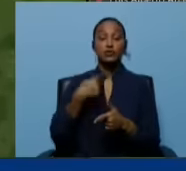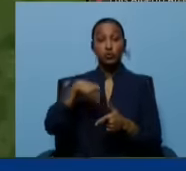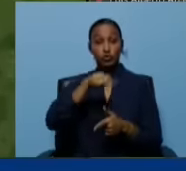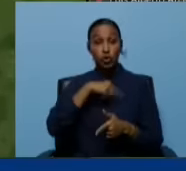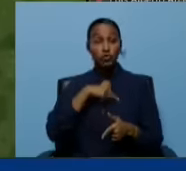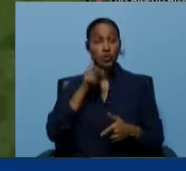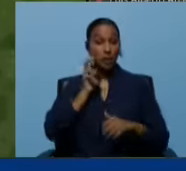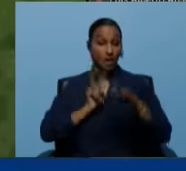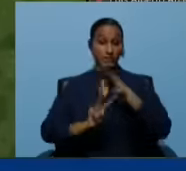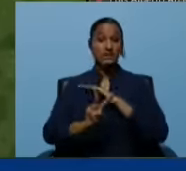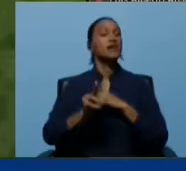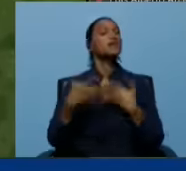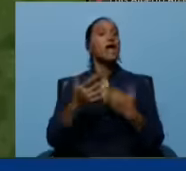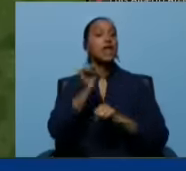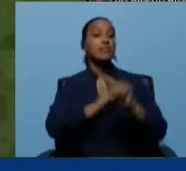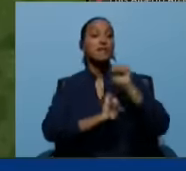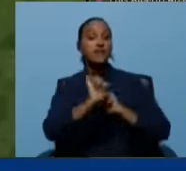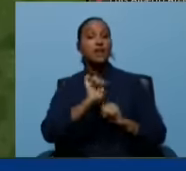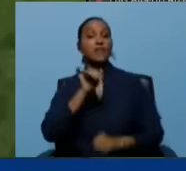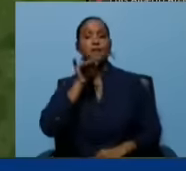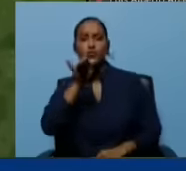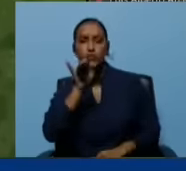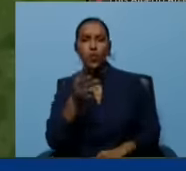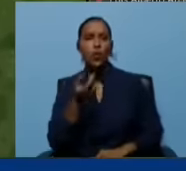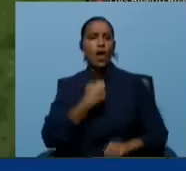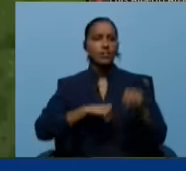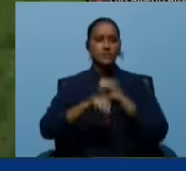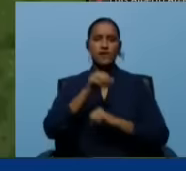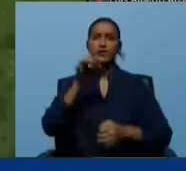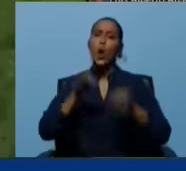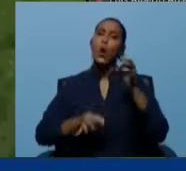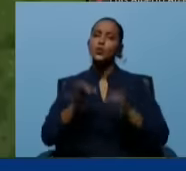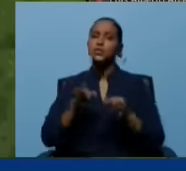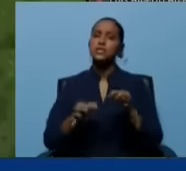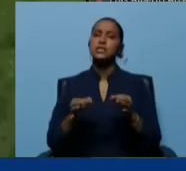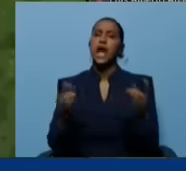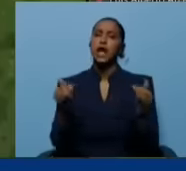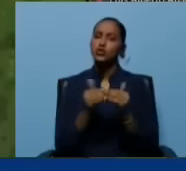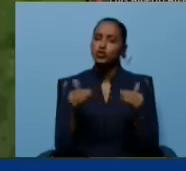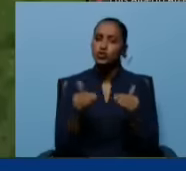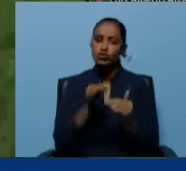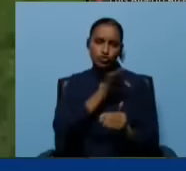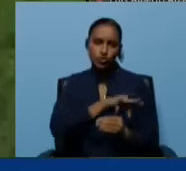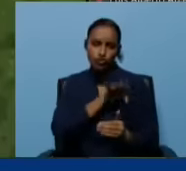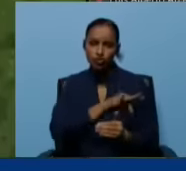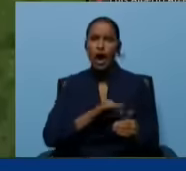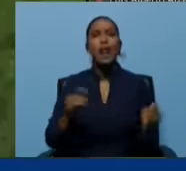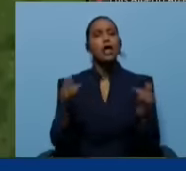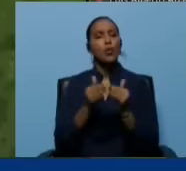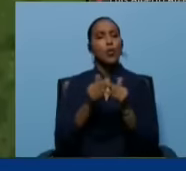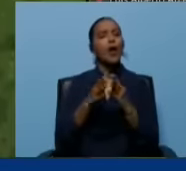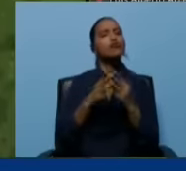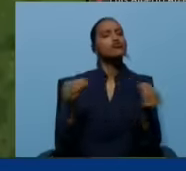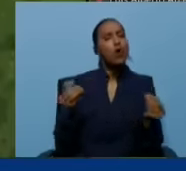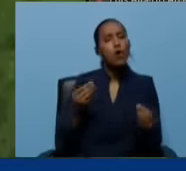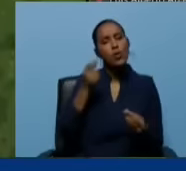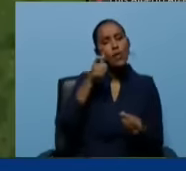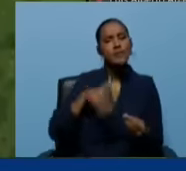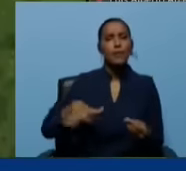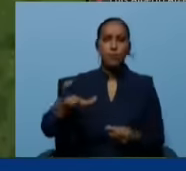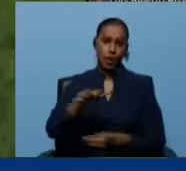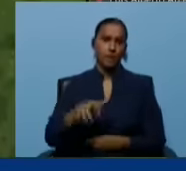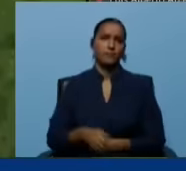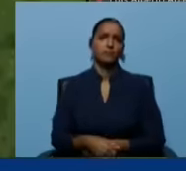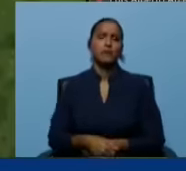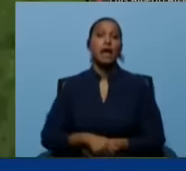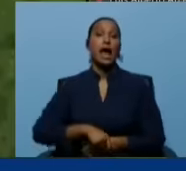que defiende el futuro y la justicia social en beneficio de todos. Del otro, prevalece el interés por preservar el